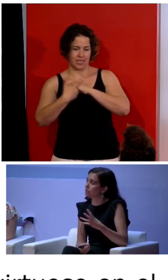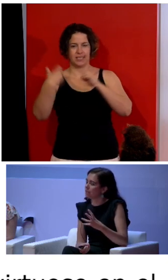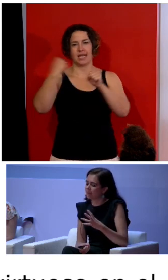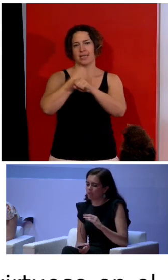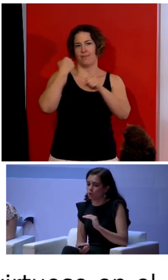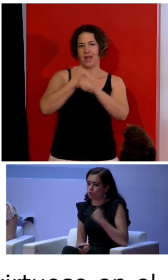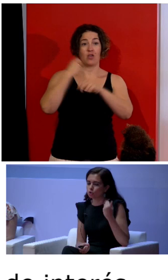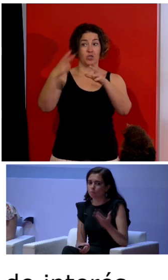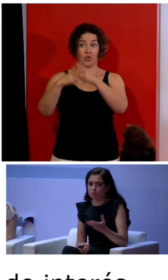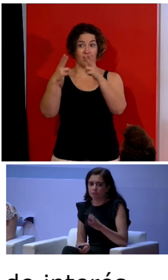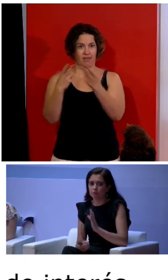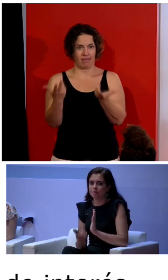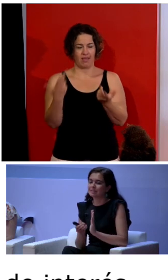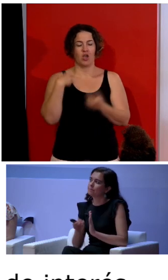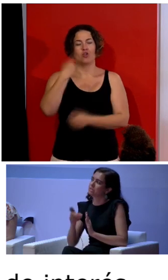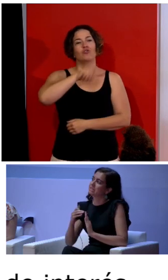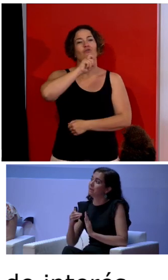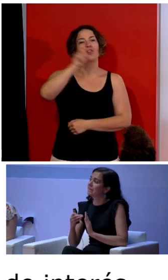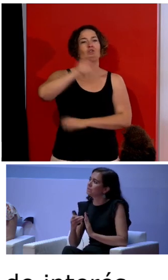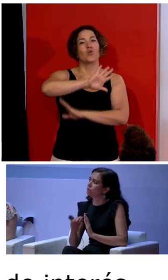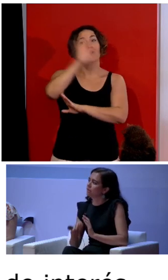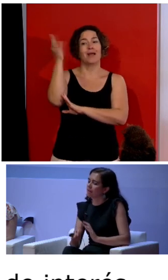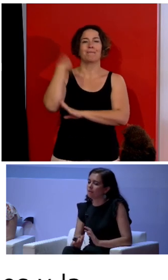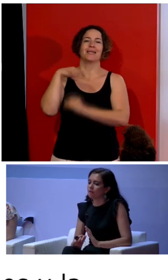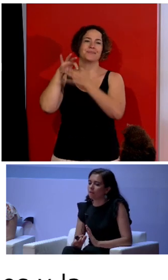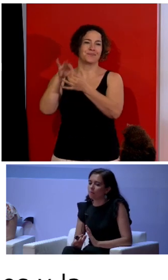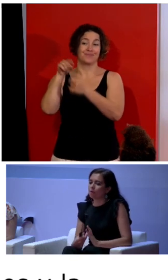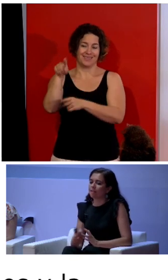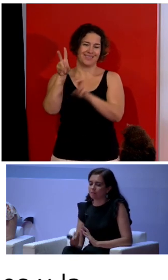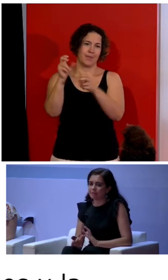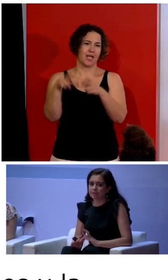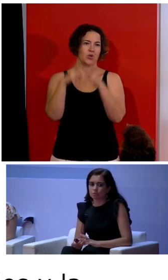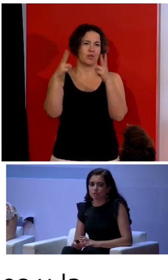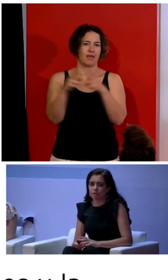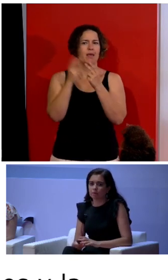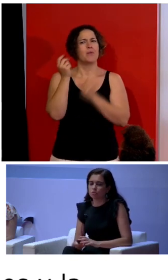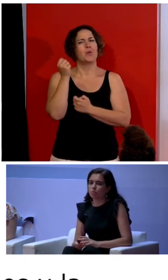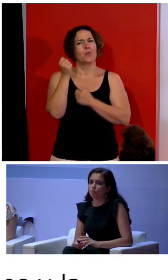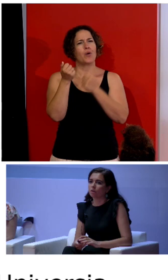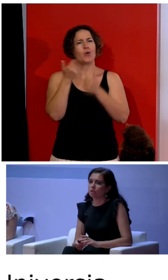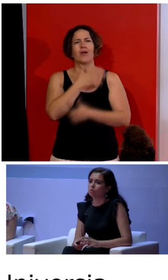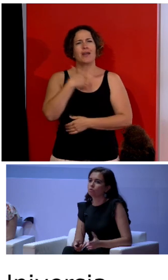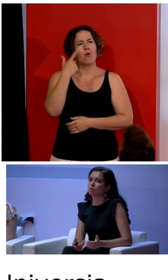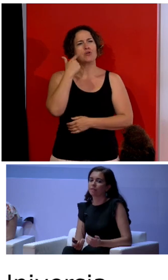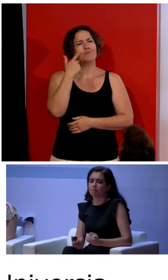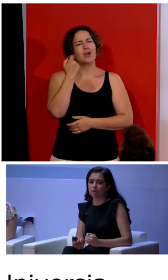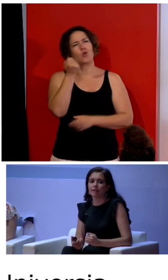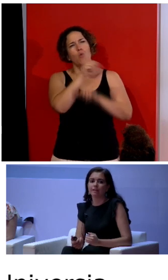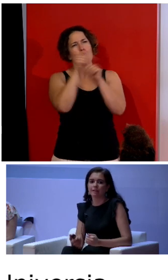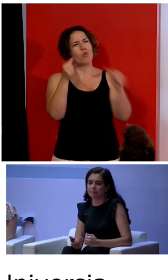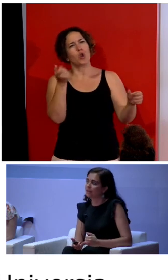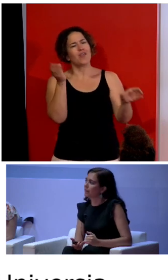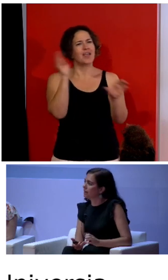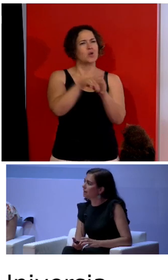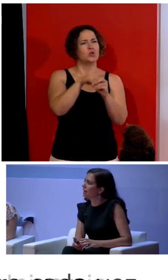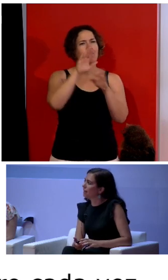la sociedad. Nosotros como Fundación Universia estamos en esa parte de sociedad, pero cada vez más queremos que el banco sea un modelo de inclusión hacia afuera y